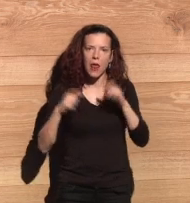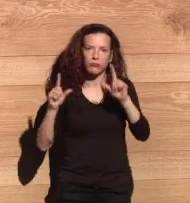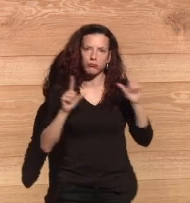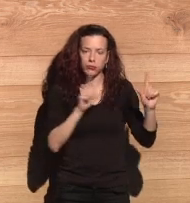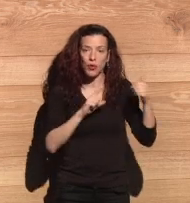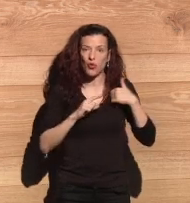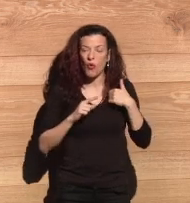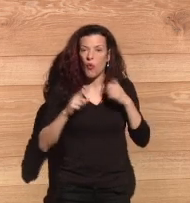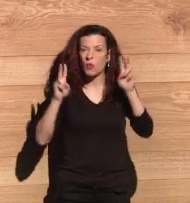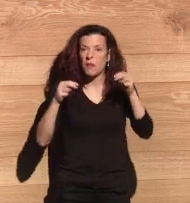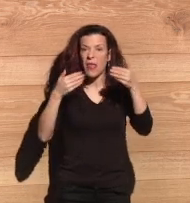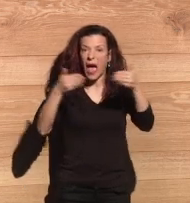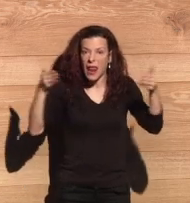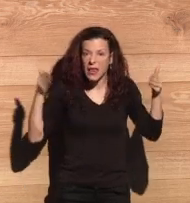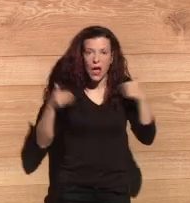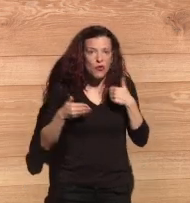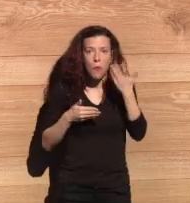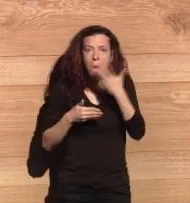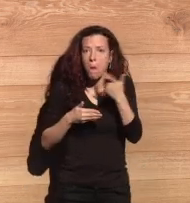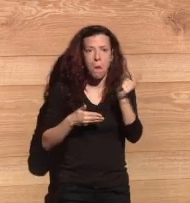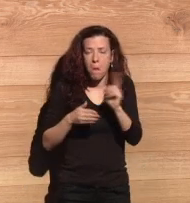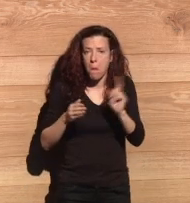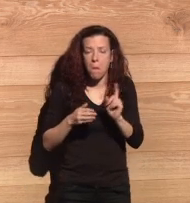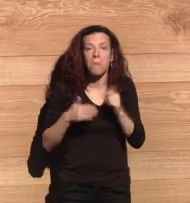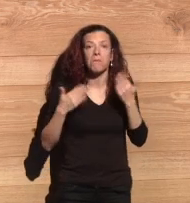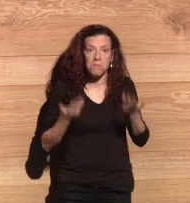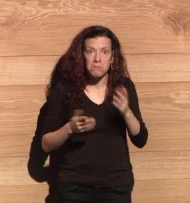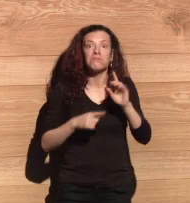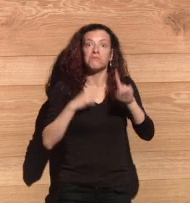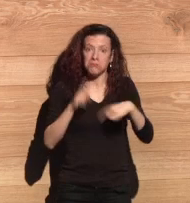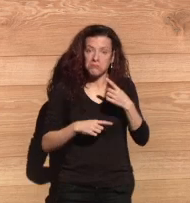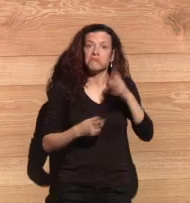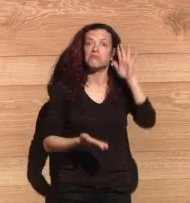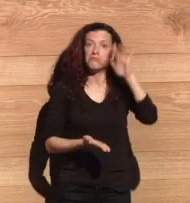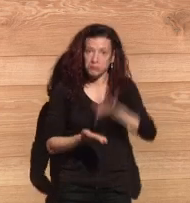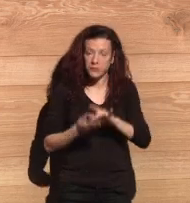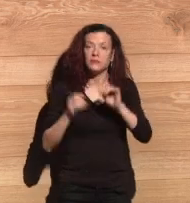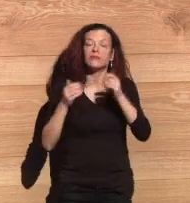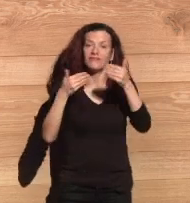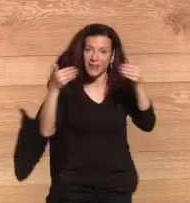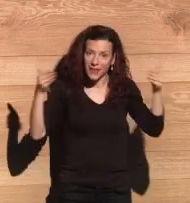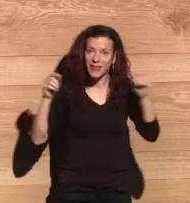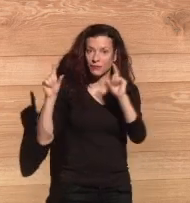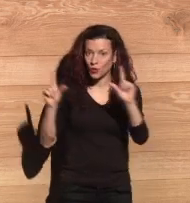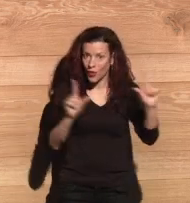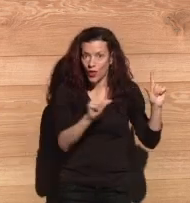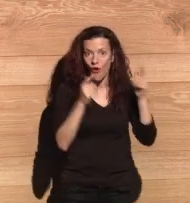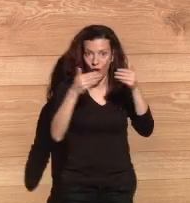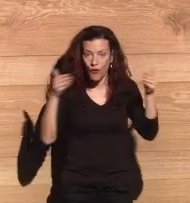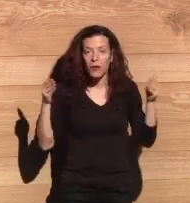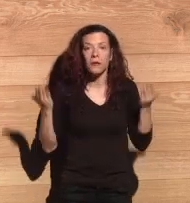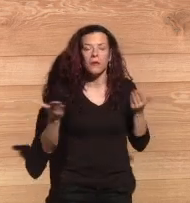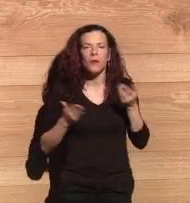nada, absolutamente. Pero efectivamente se expuso y la otra parte sorprendente